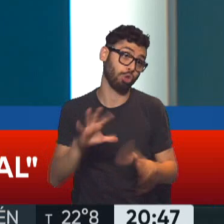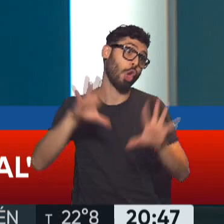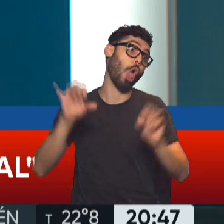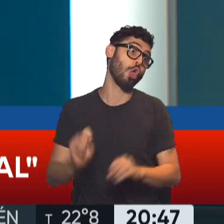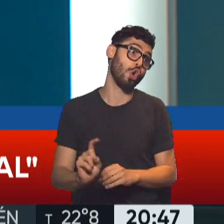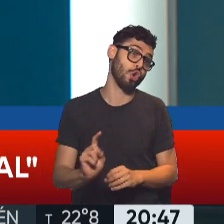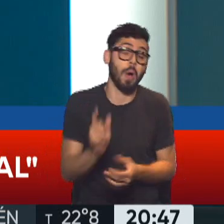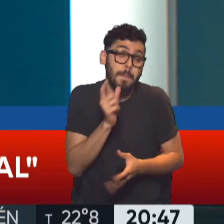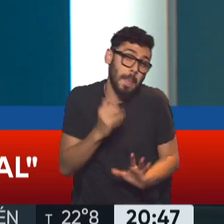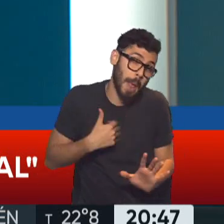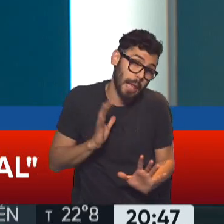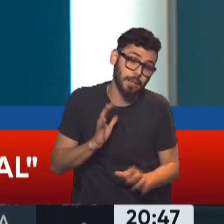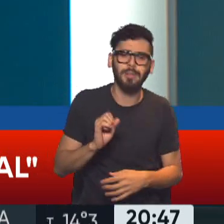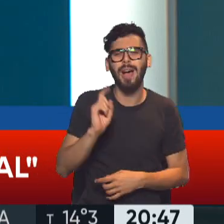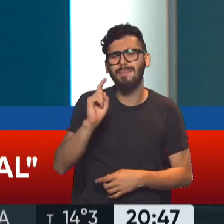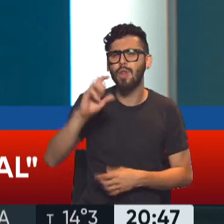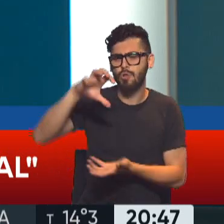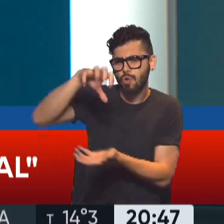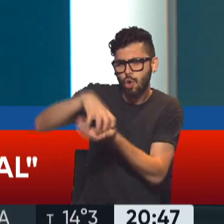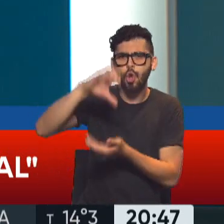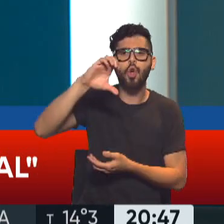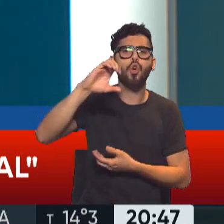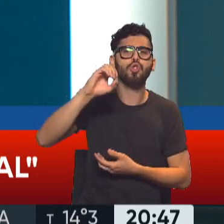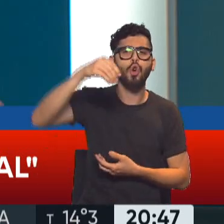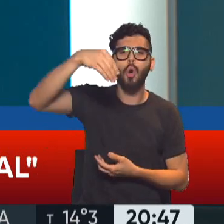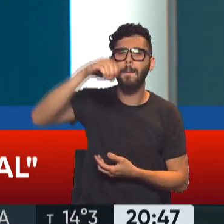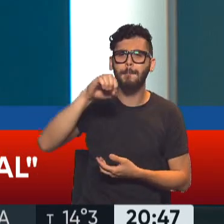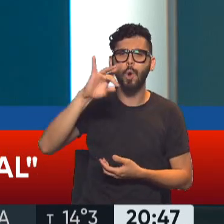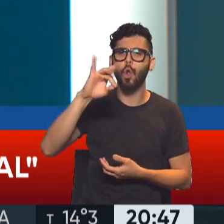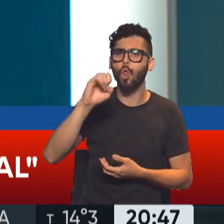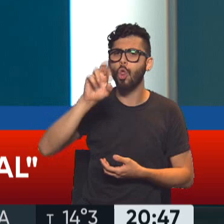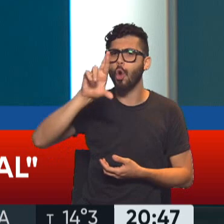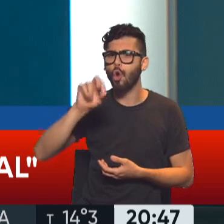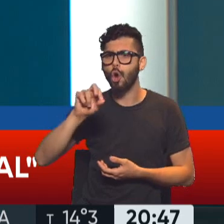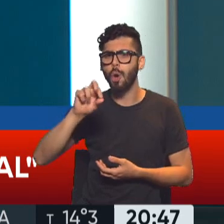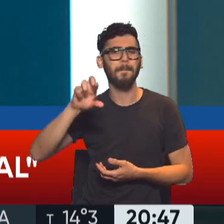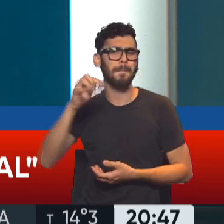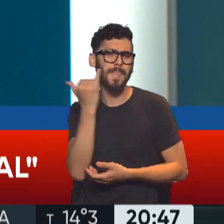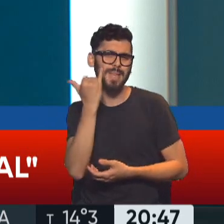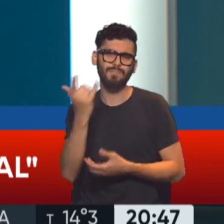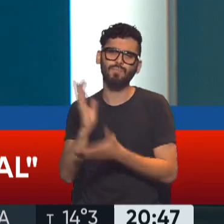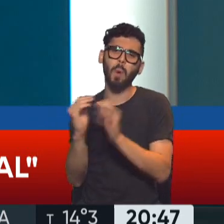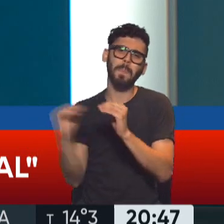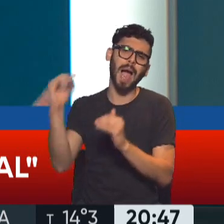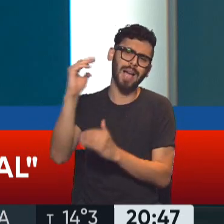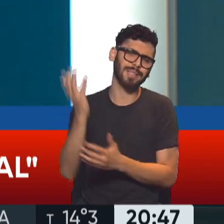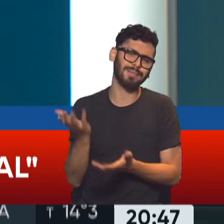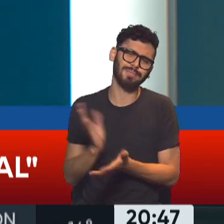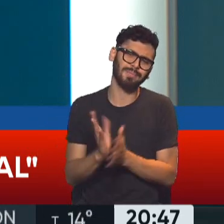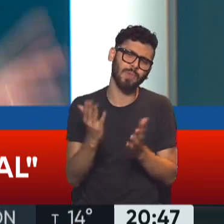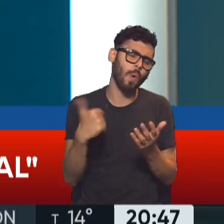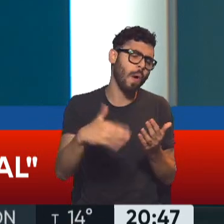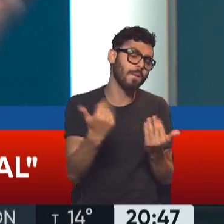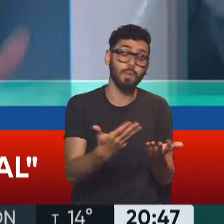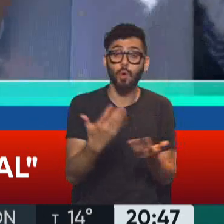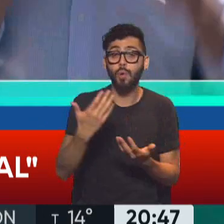pero me parece, no sé. Sí, pero Comodoro Pi, digamos, Sí. las instancias superiores finalmente van a fallar por él. Escúchame, la causa del Correo lleva 20 años.